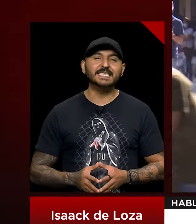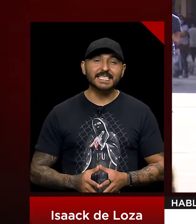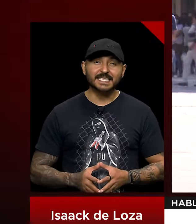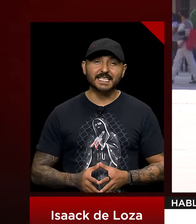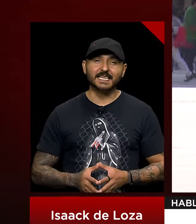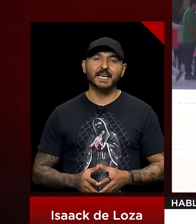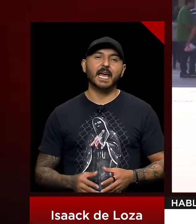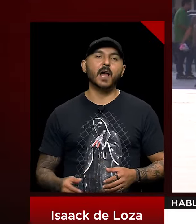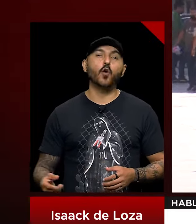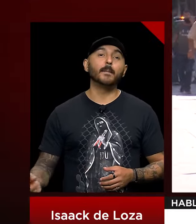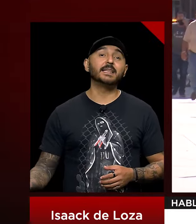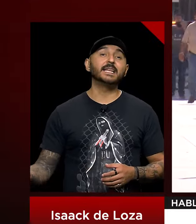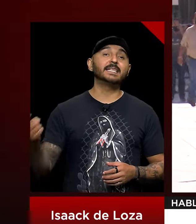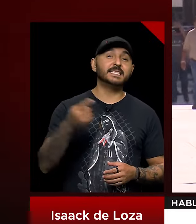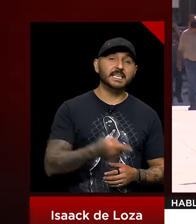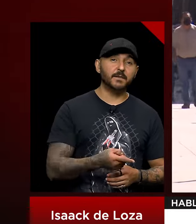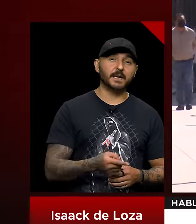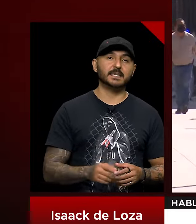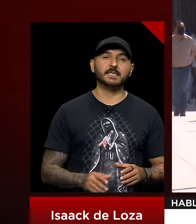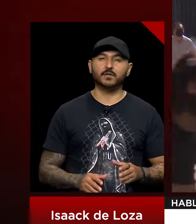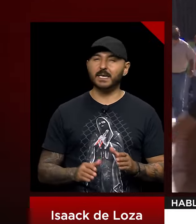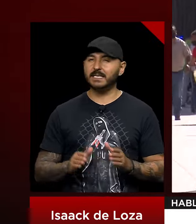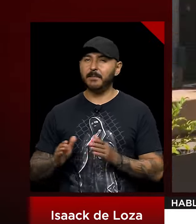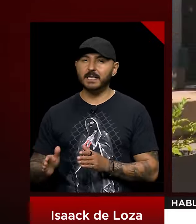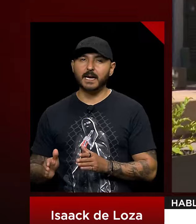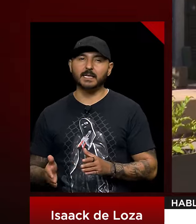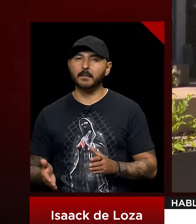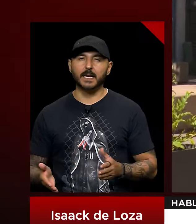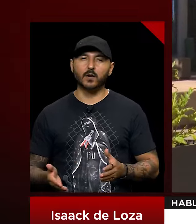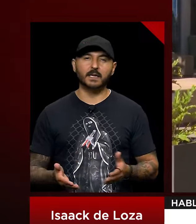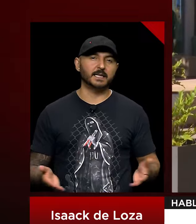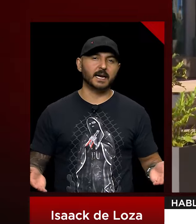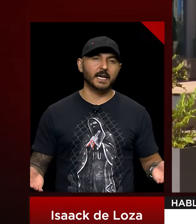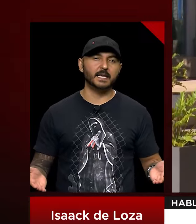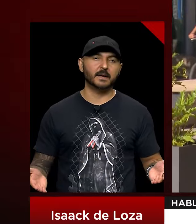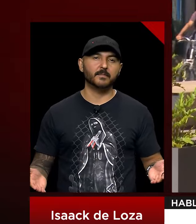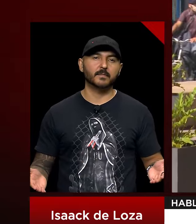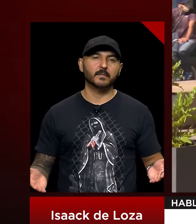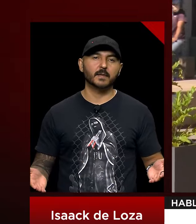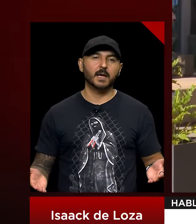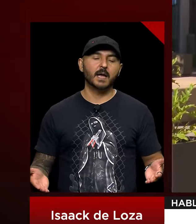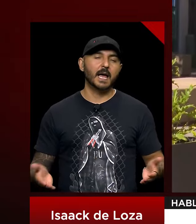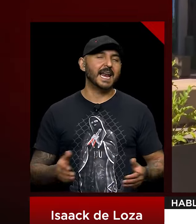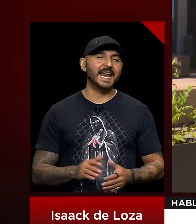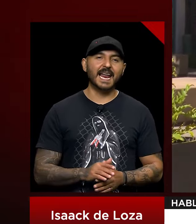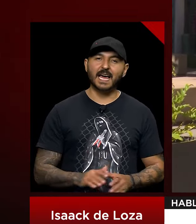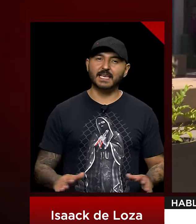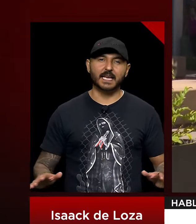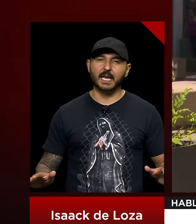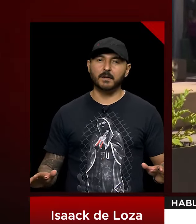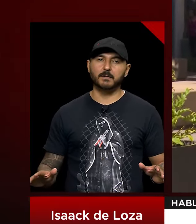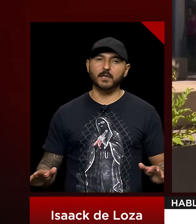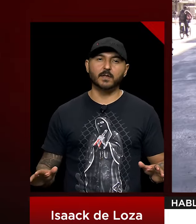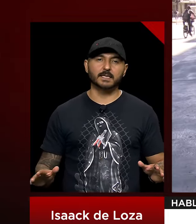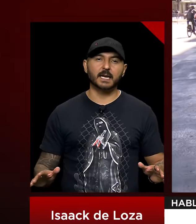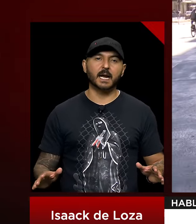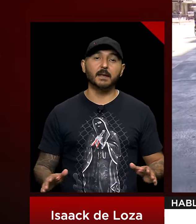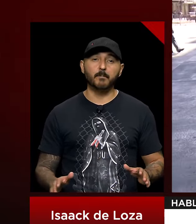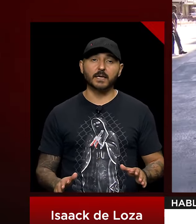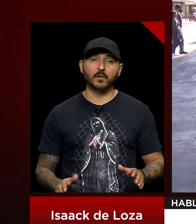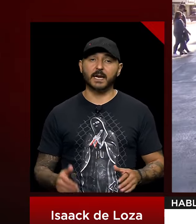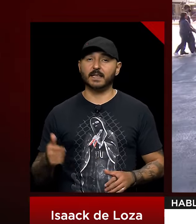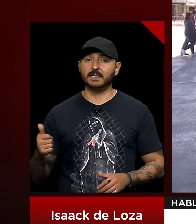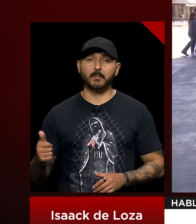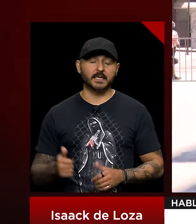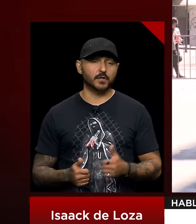que insiste en convertir en cifras las historias de vida que terminaron en tragedia. Nadie que haya vivido de cerca